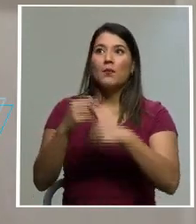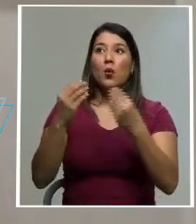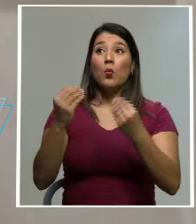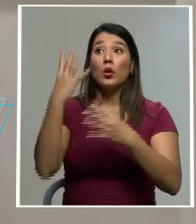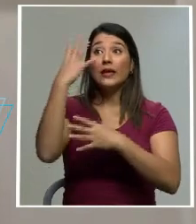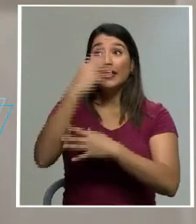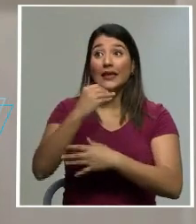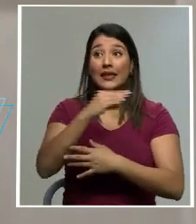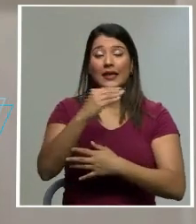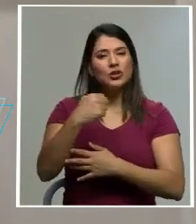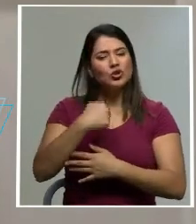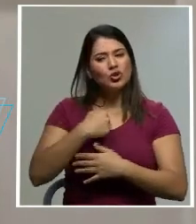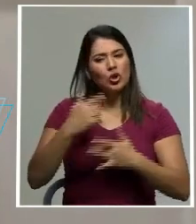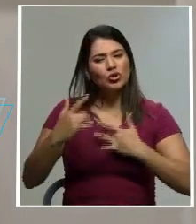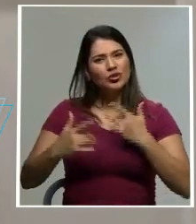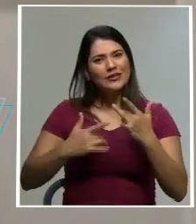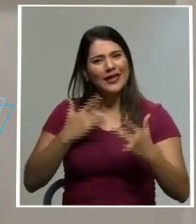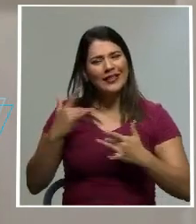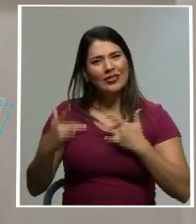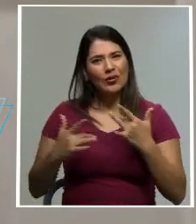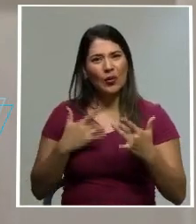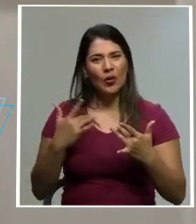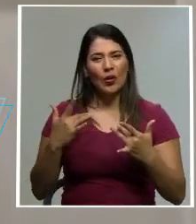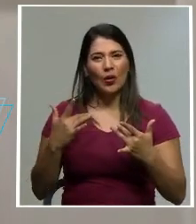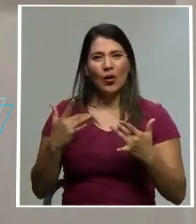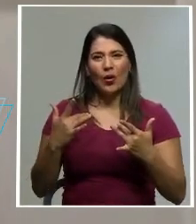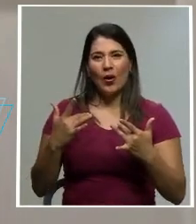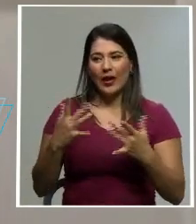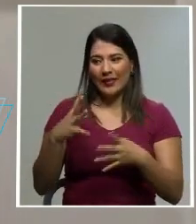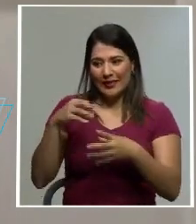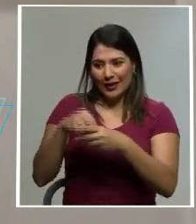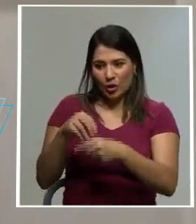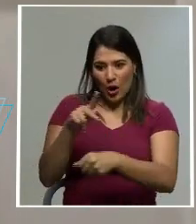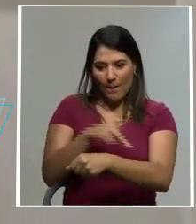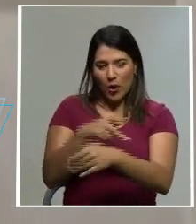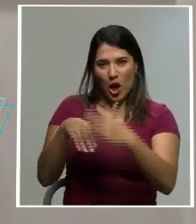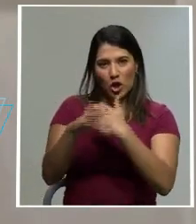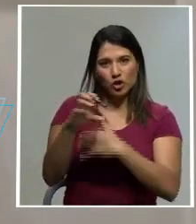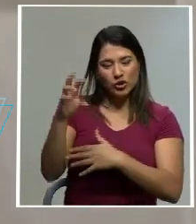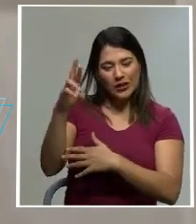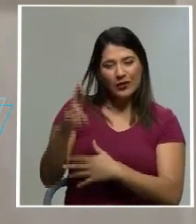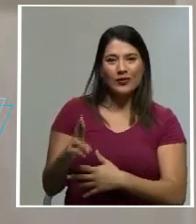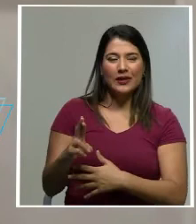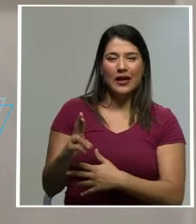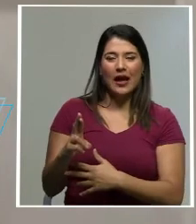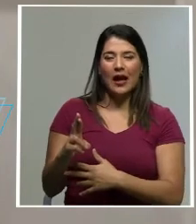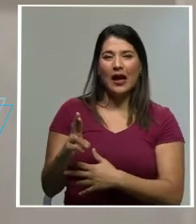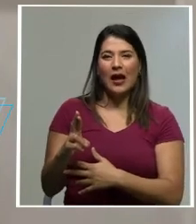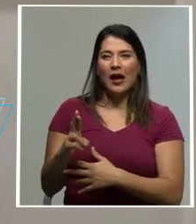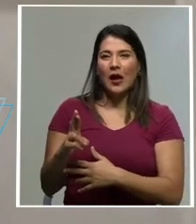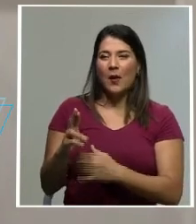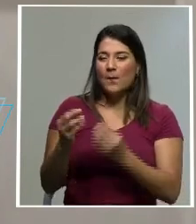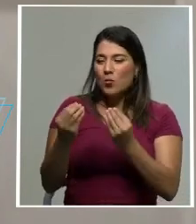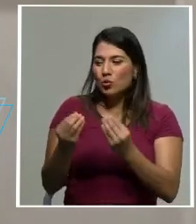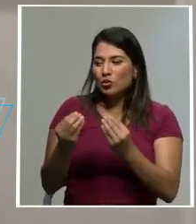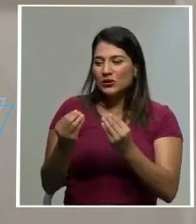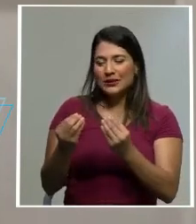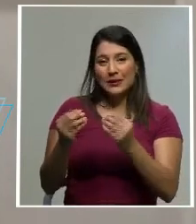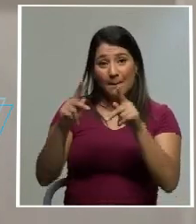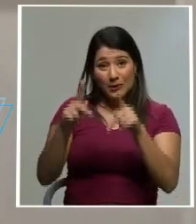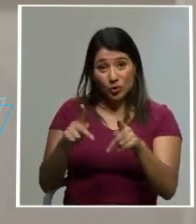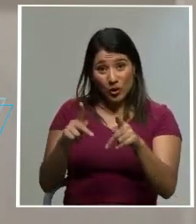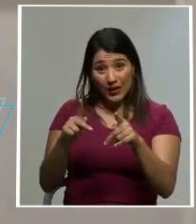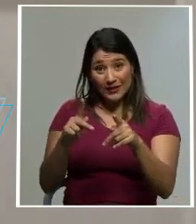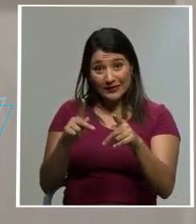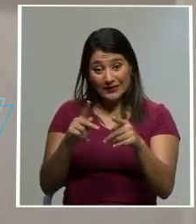y siento que hay voces muy, dentro de la poesía costarricense, digamos, que son muy cercanos a mí en